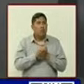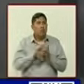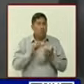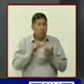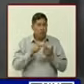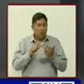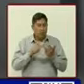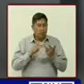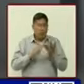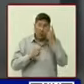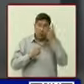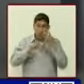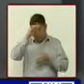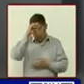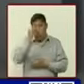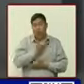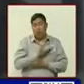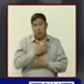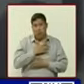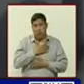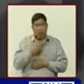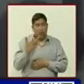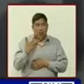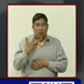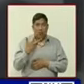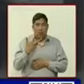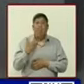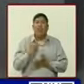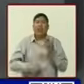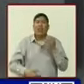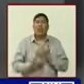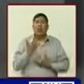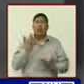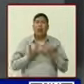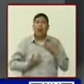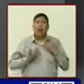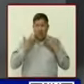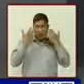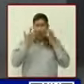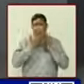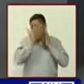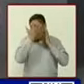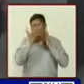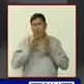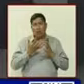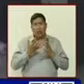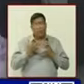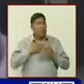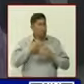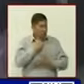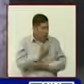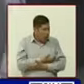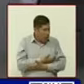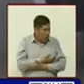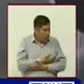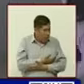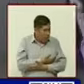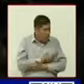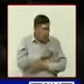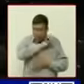los 3 mis hijos. ¿Qué tipo de quemaduras tienen ellos? Tiene,